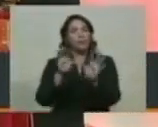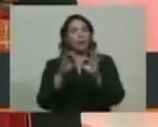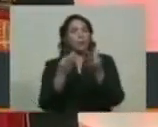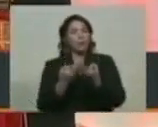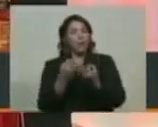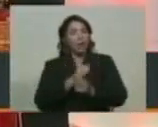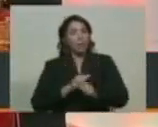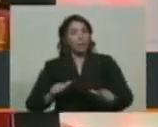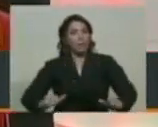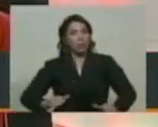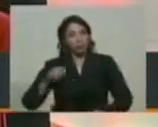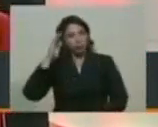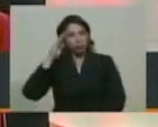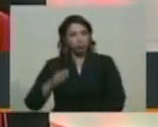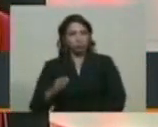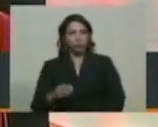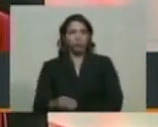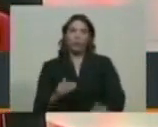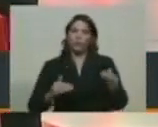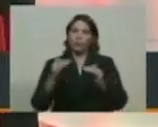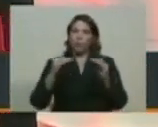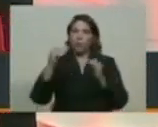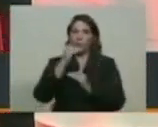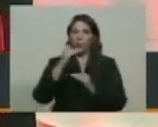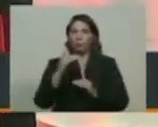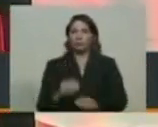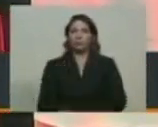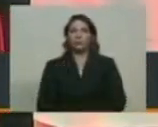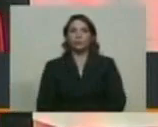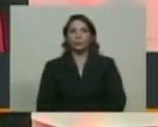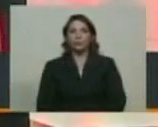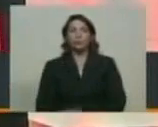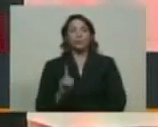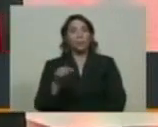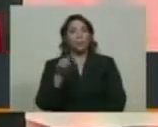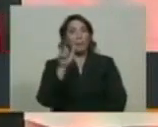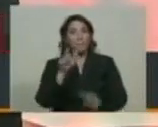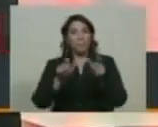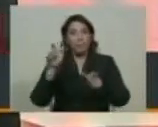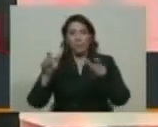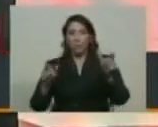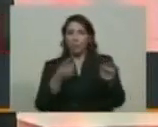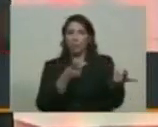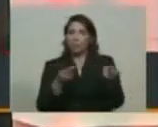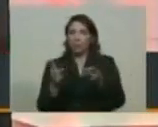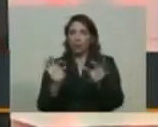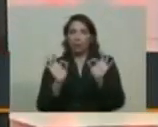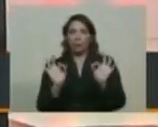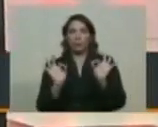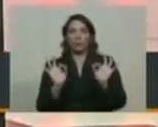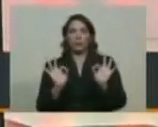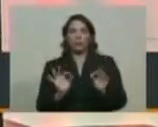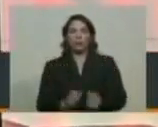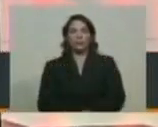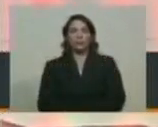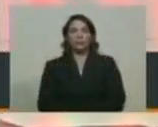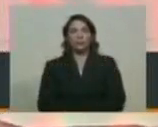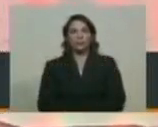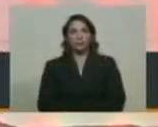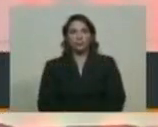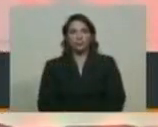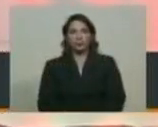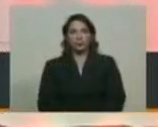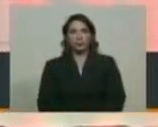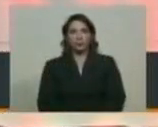militar que será ascendido y que está siendo ascendido, así como personalidades e invitados especiales.